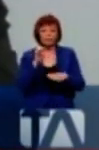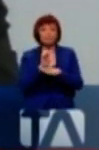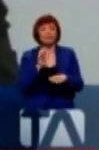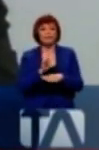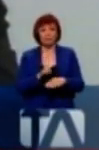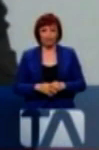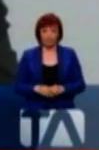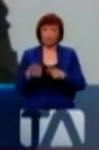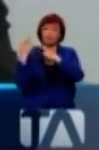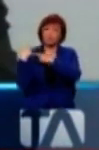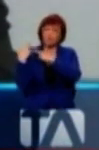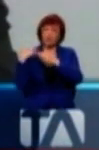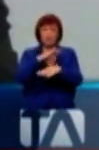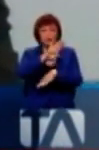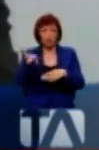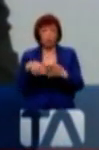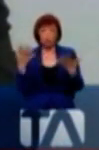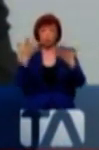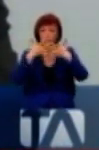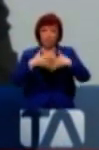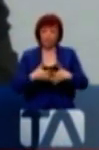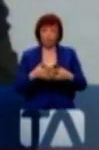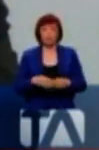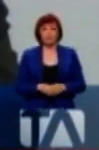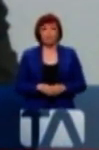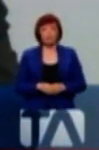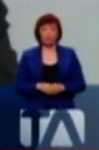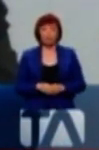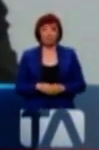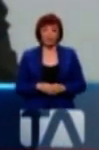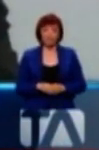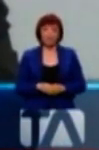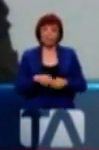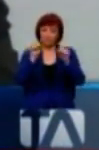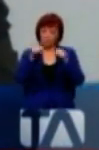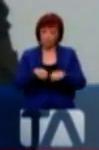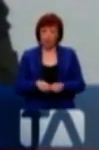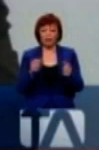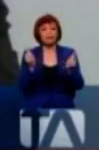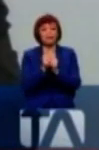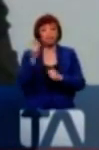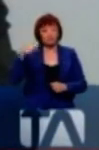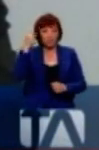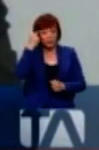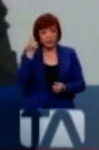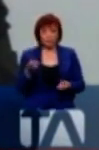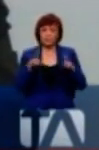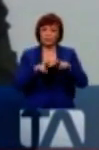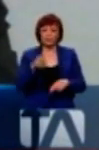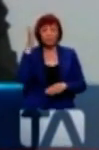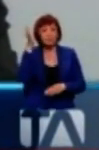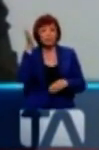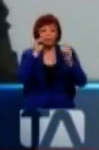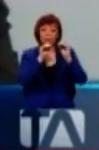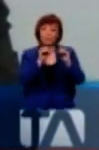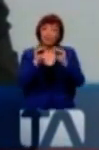hombro a hombro con el gobierno para forjar el destino que ustedes y nosotros queremos. Que los maestros enseñen para transformar